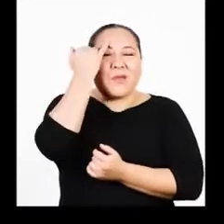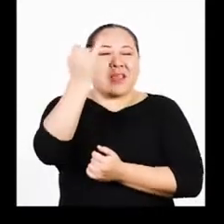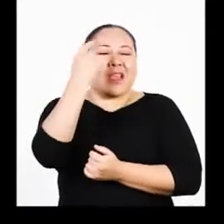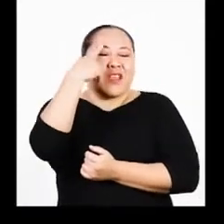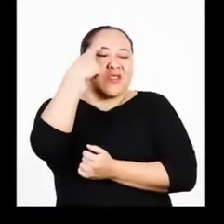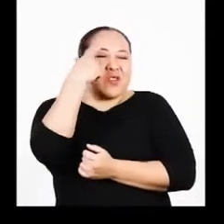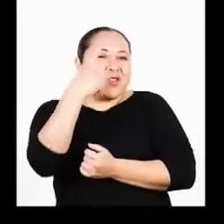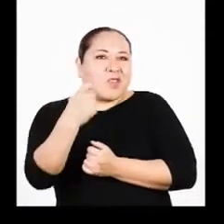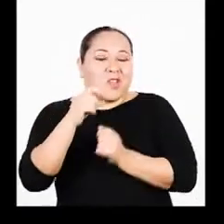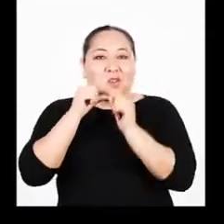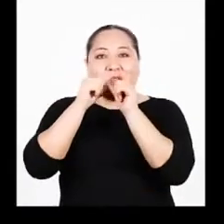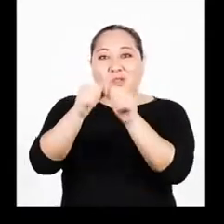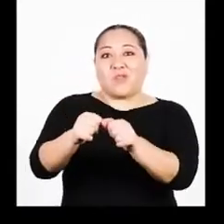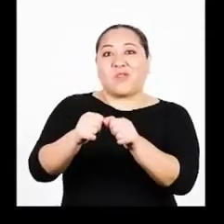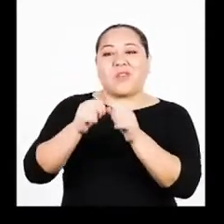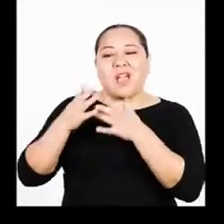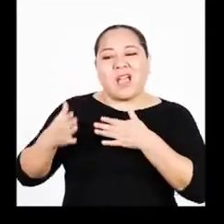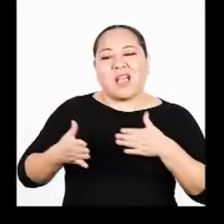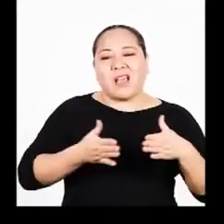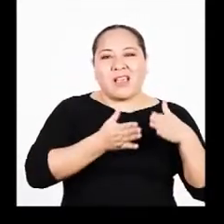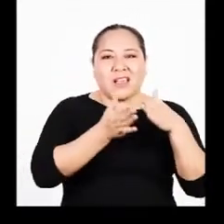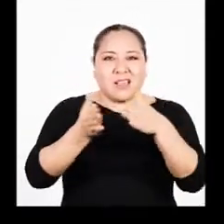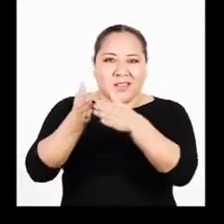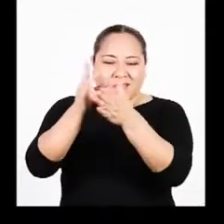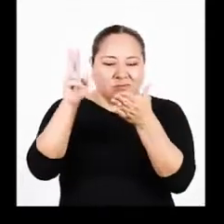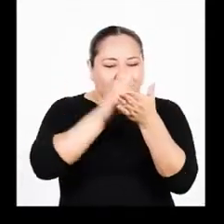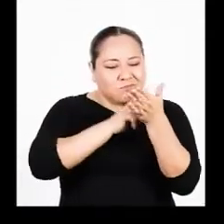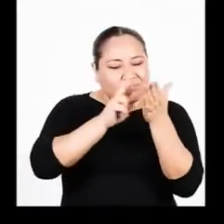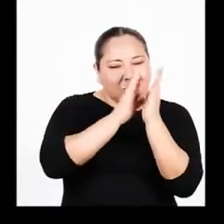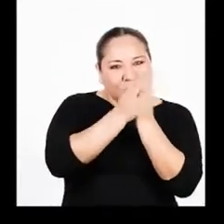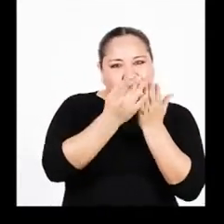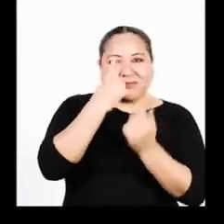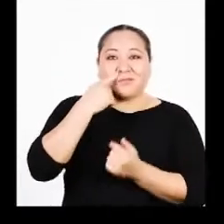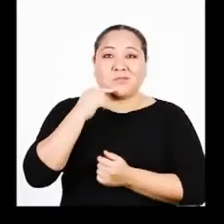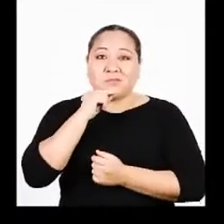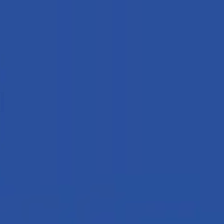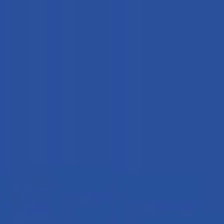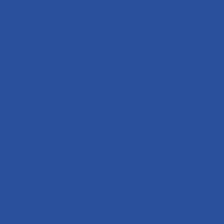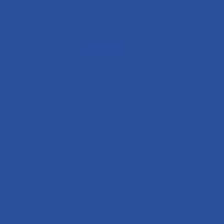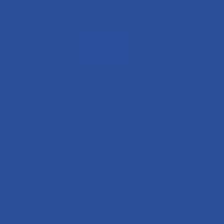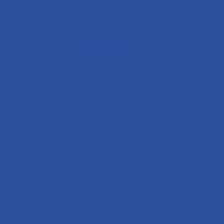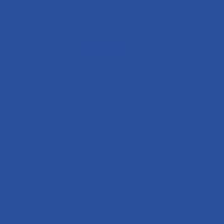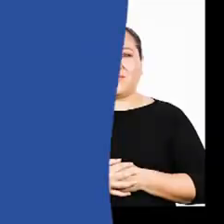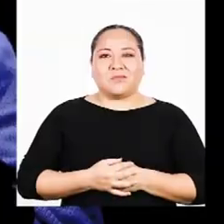imaginar, soñar y continuar nuestro camino como lectoras y lectores.